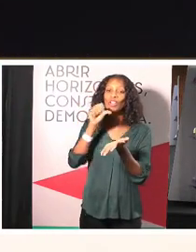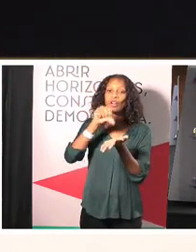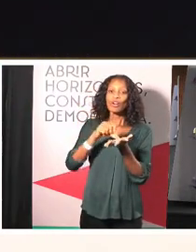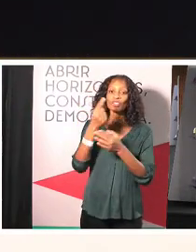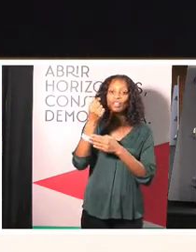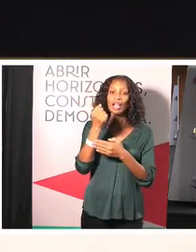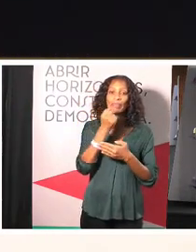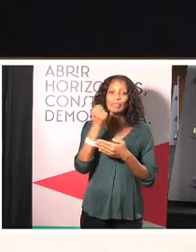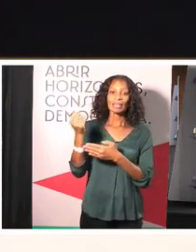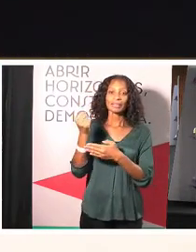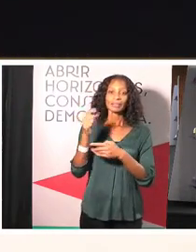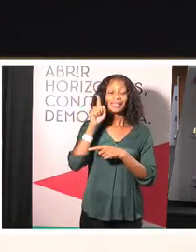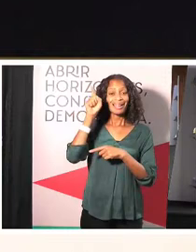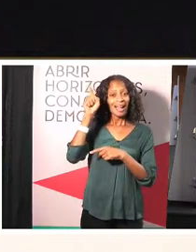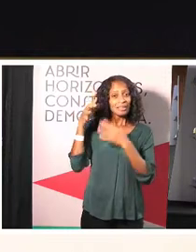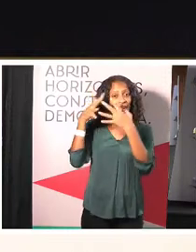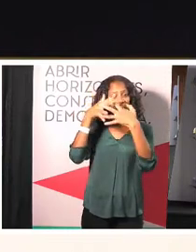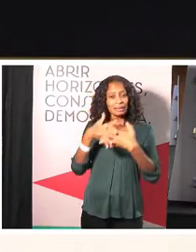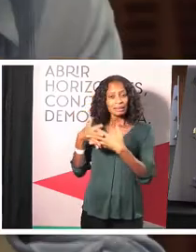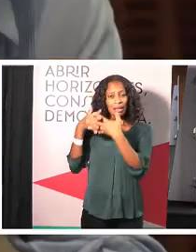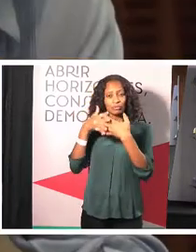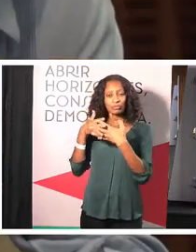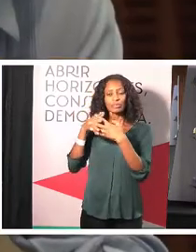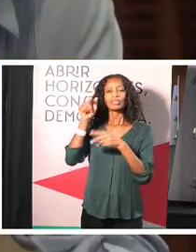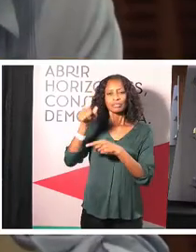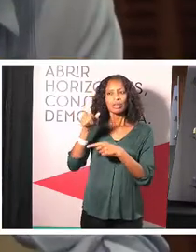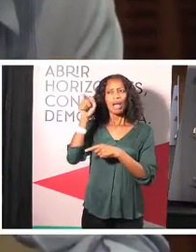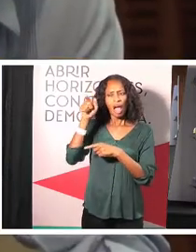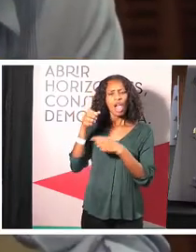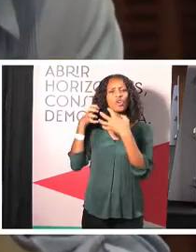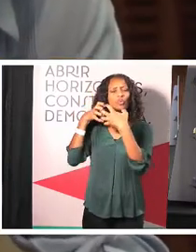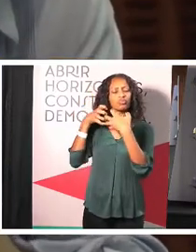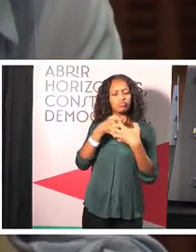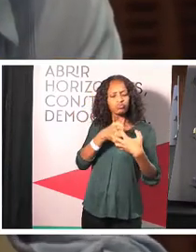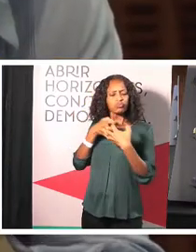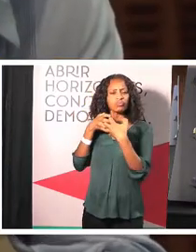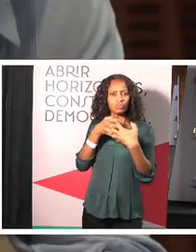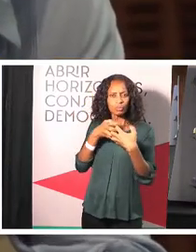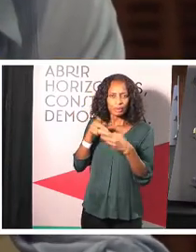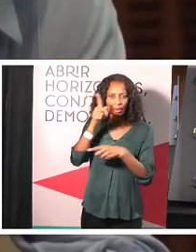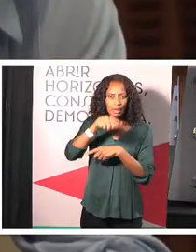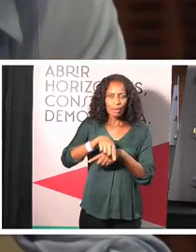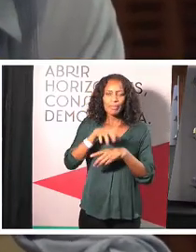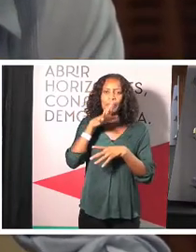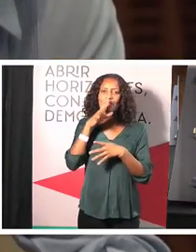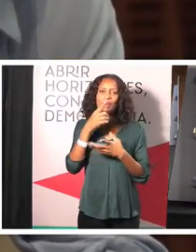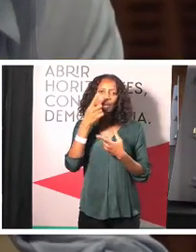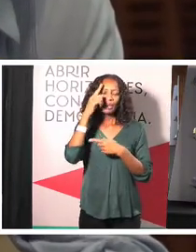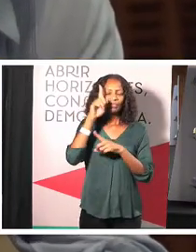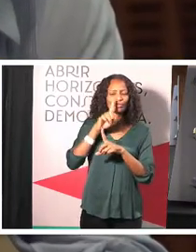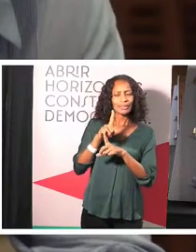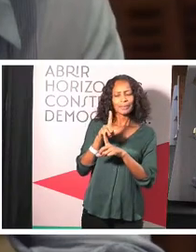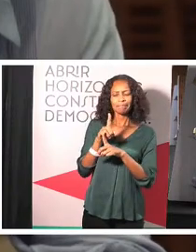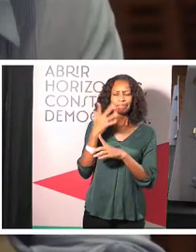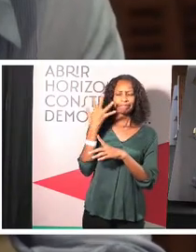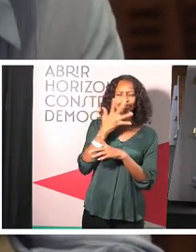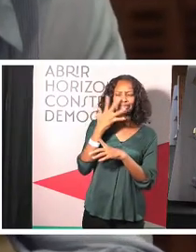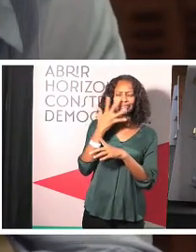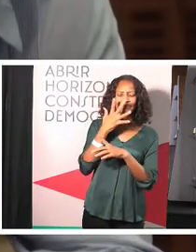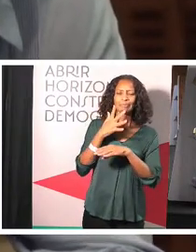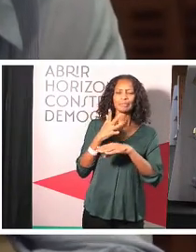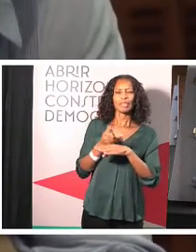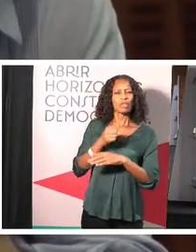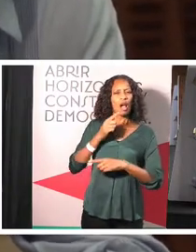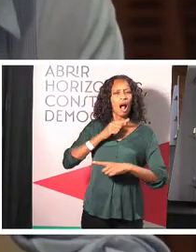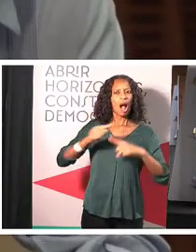Biden y el propio Estados Unidos están luchando contra estos emporios, porque evidentemente desafían la legitimidad y la autoridad de los Estados. Y